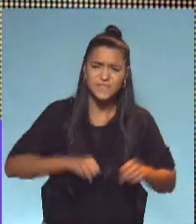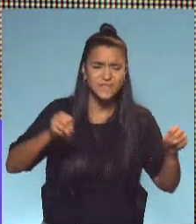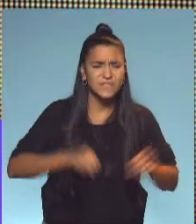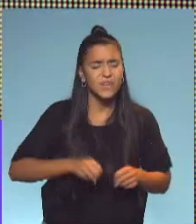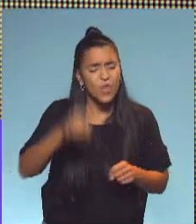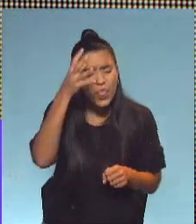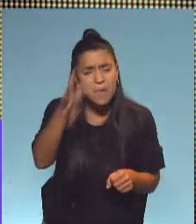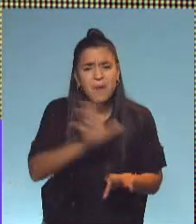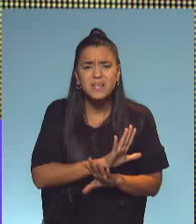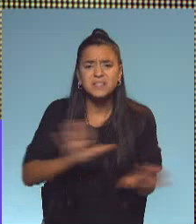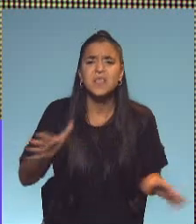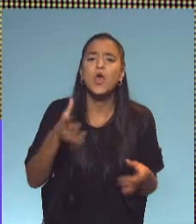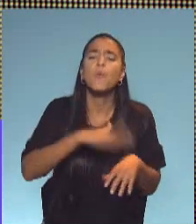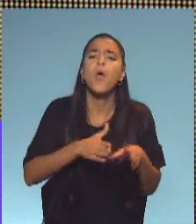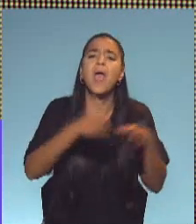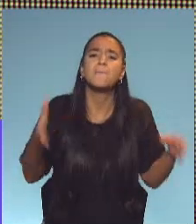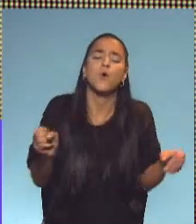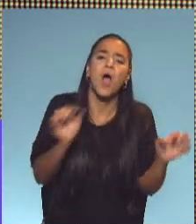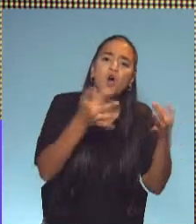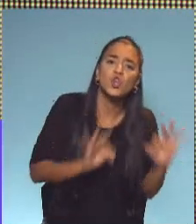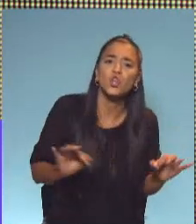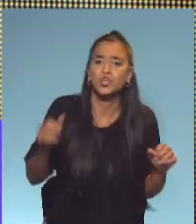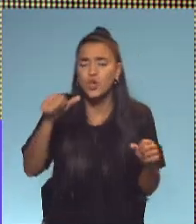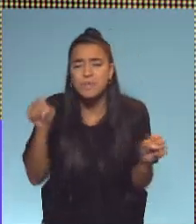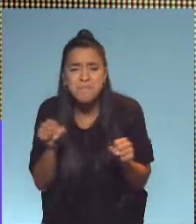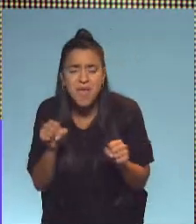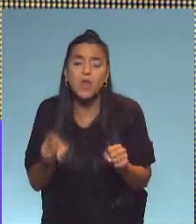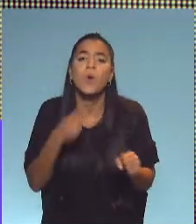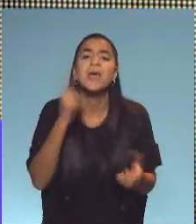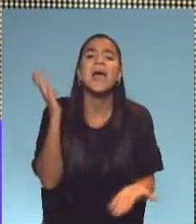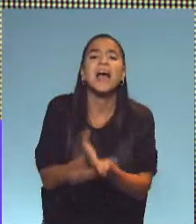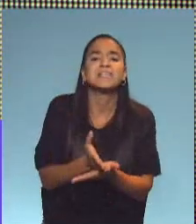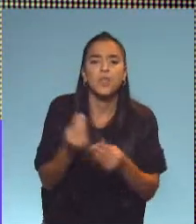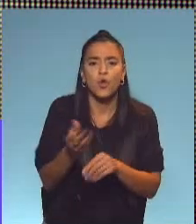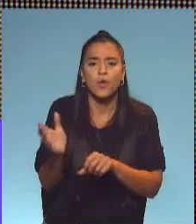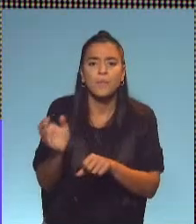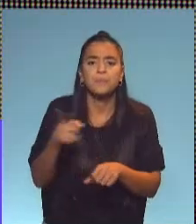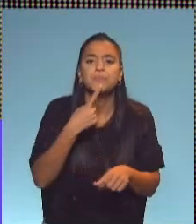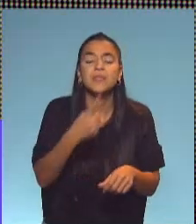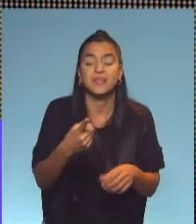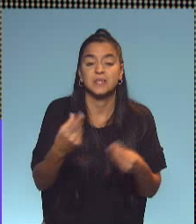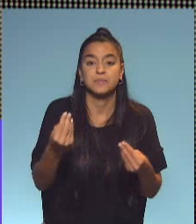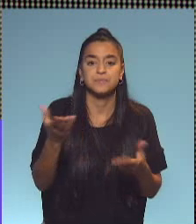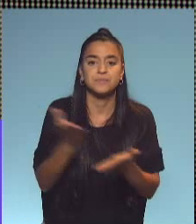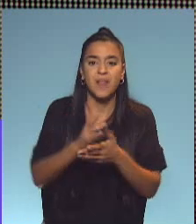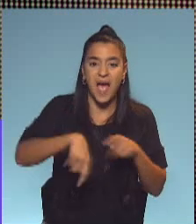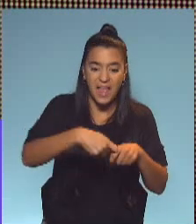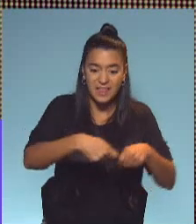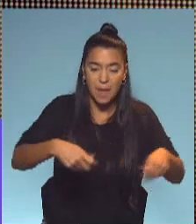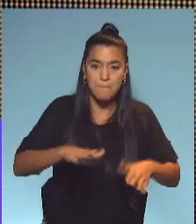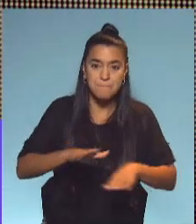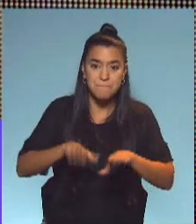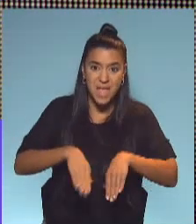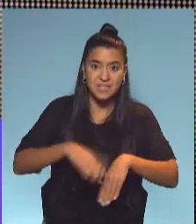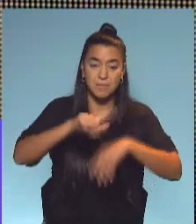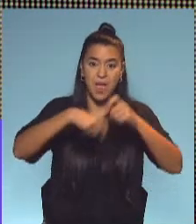todavía porque eran épocas otoñales e invernales. Los castigos consistían en estaquear, esto es, atar de pies y